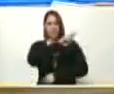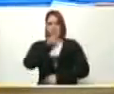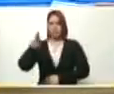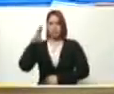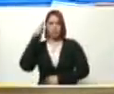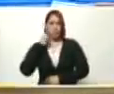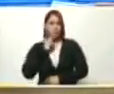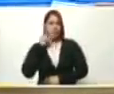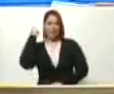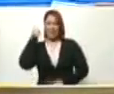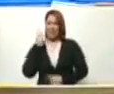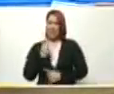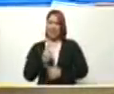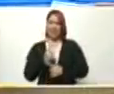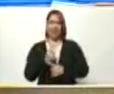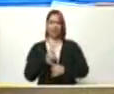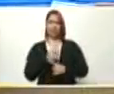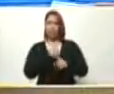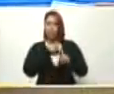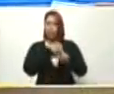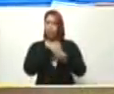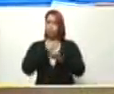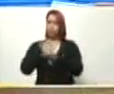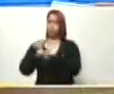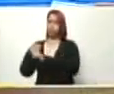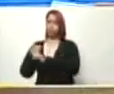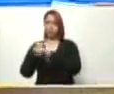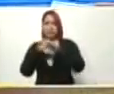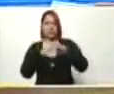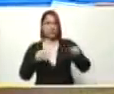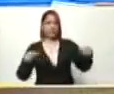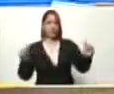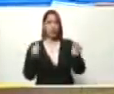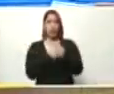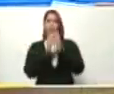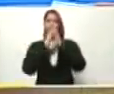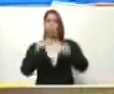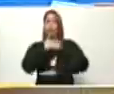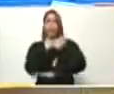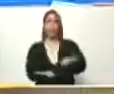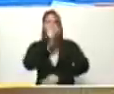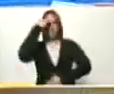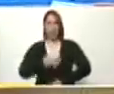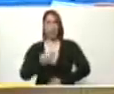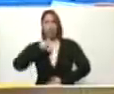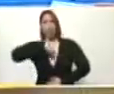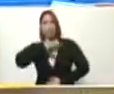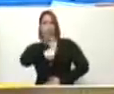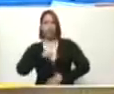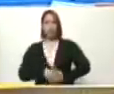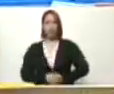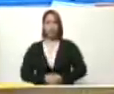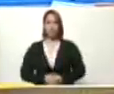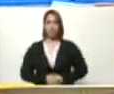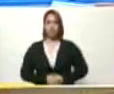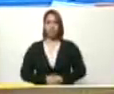y deben ser combatidos en el territorio con toda la fuerza militar de nuestro país.